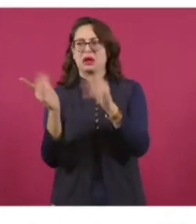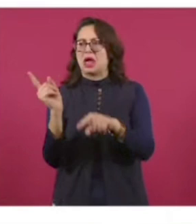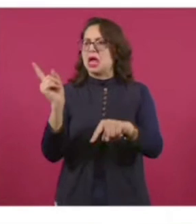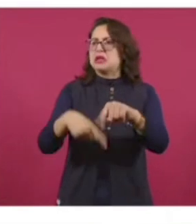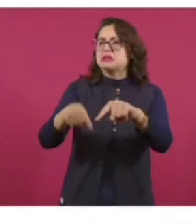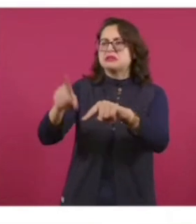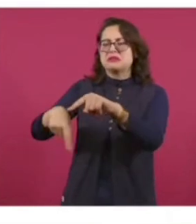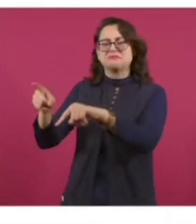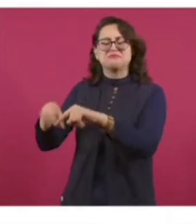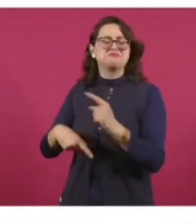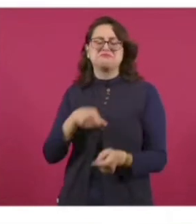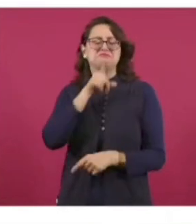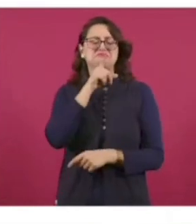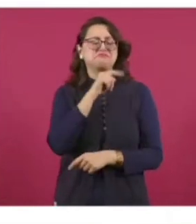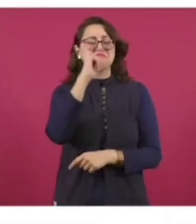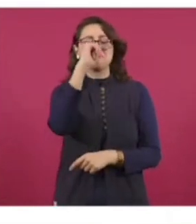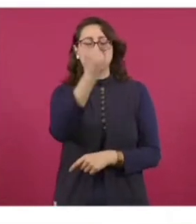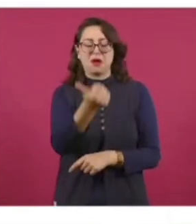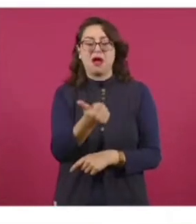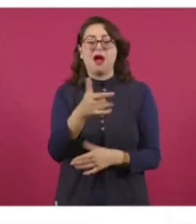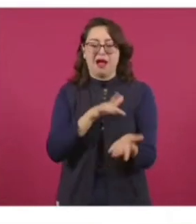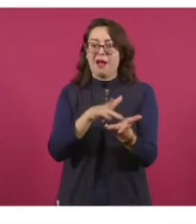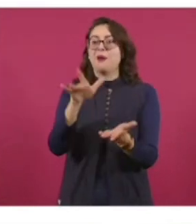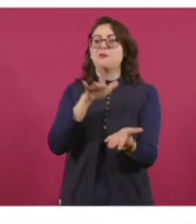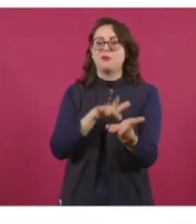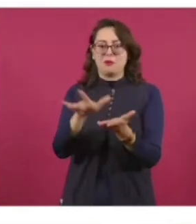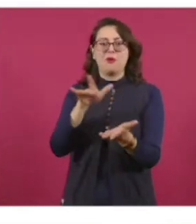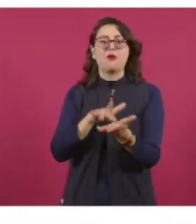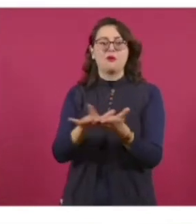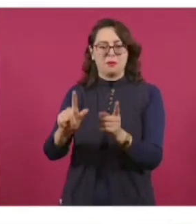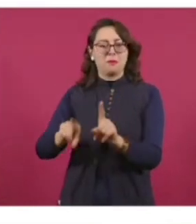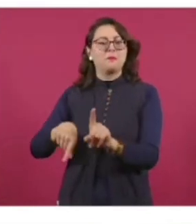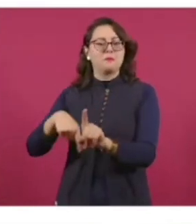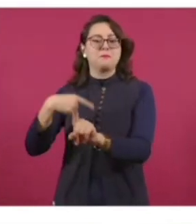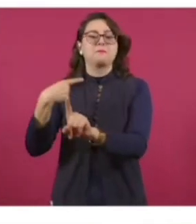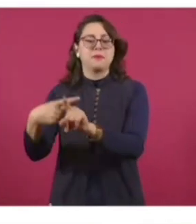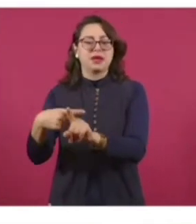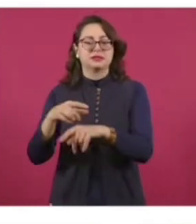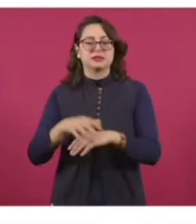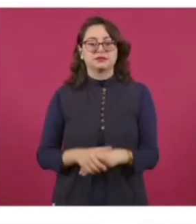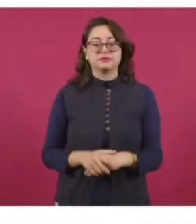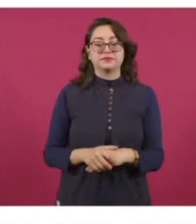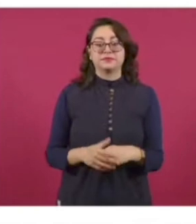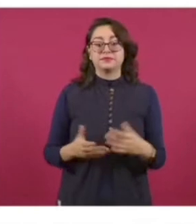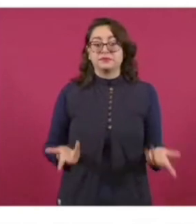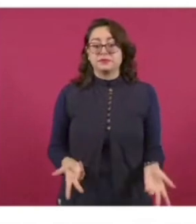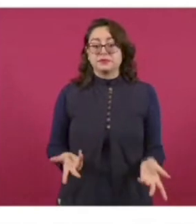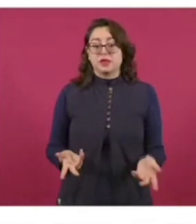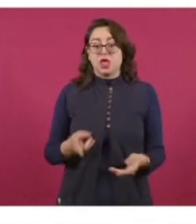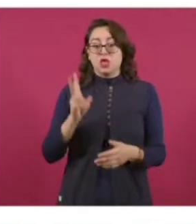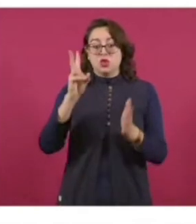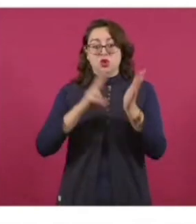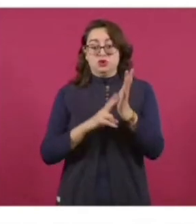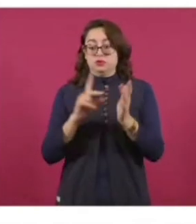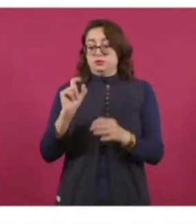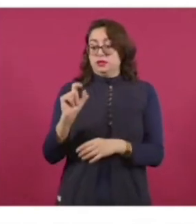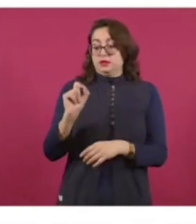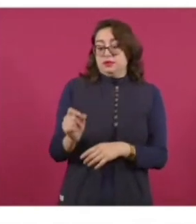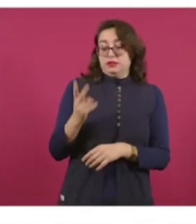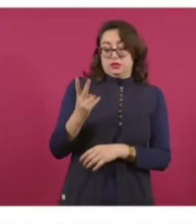sí hay más apoyos. En 2022, con el SNP, ningún estudiante de programas de investigación